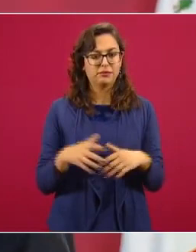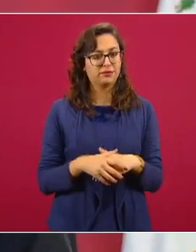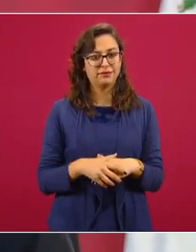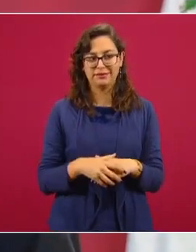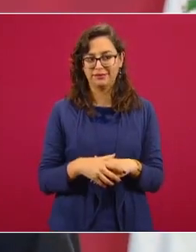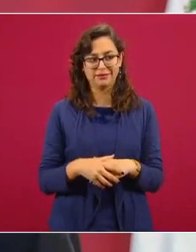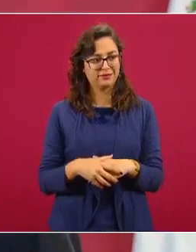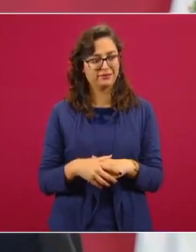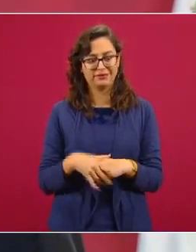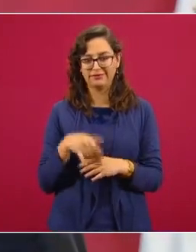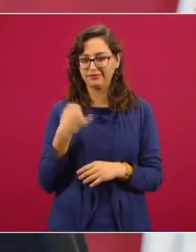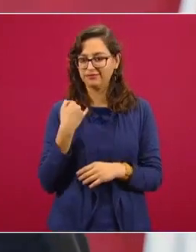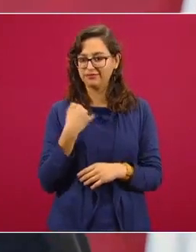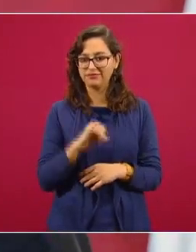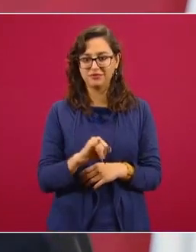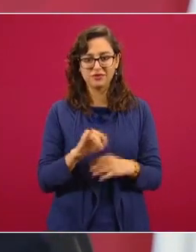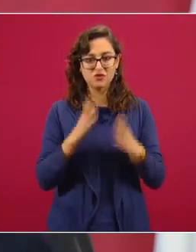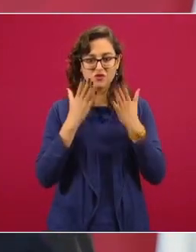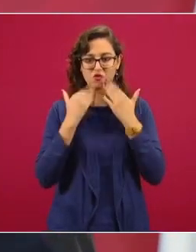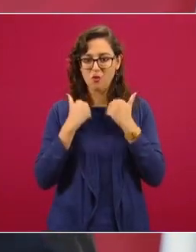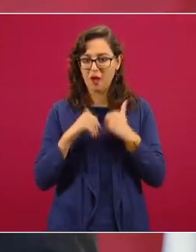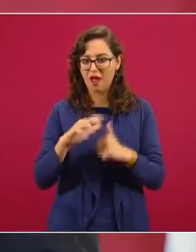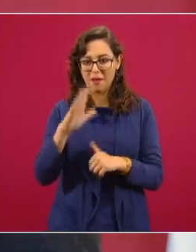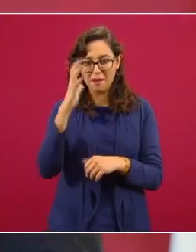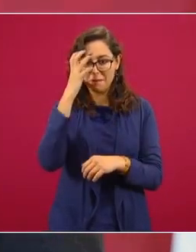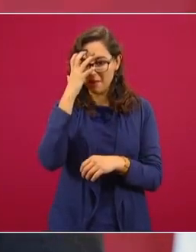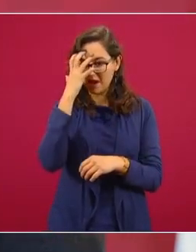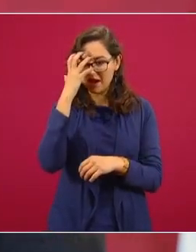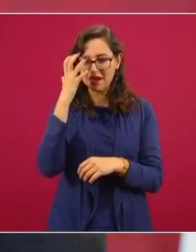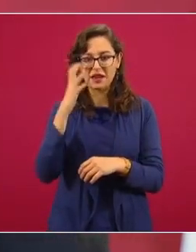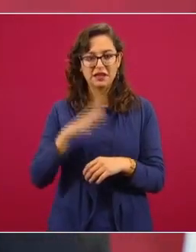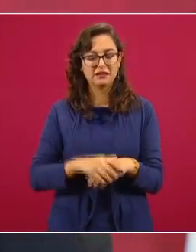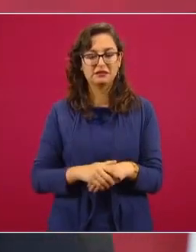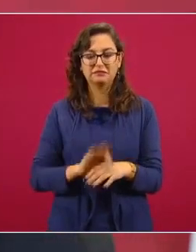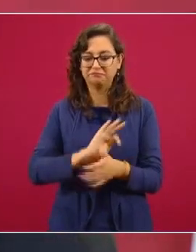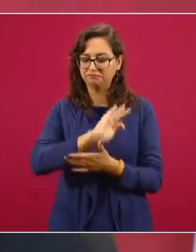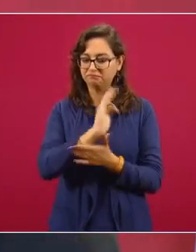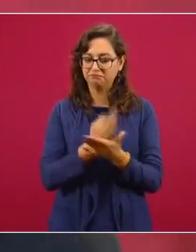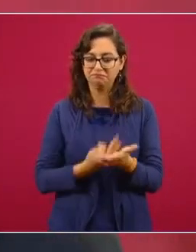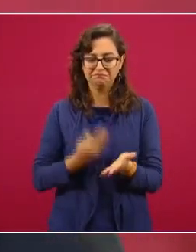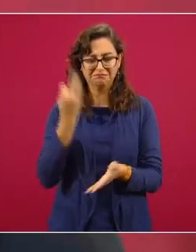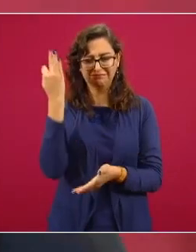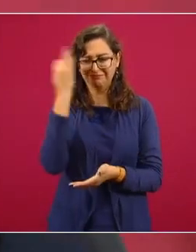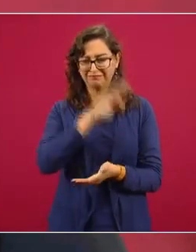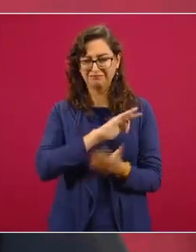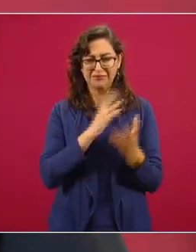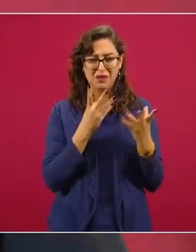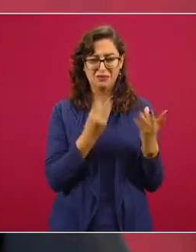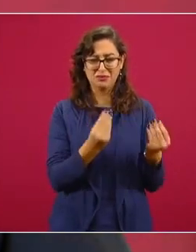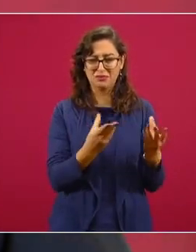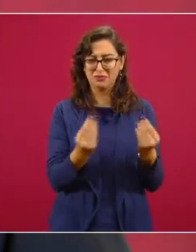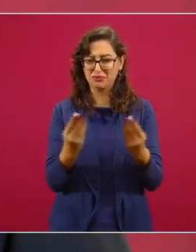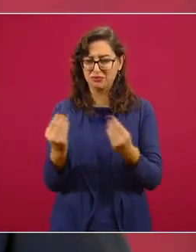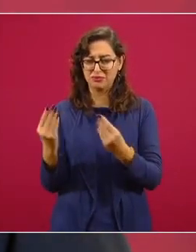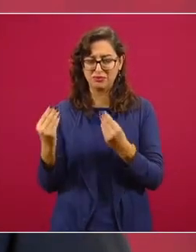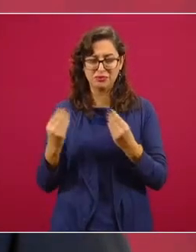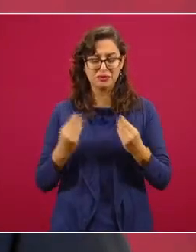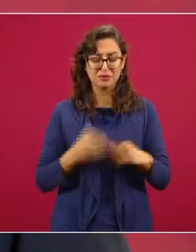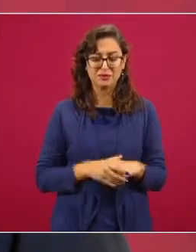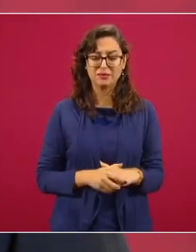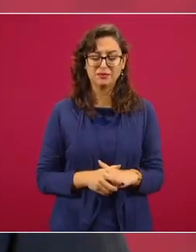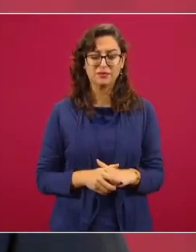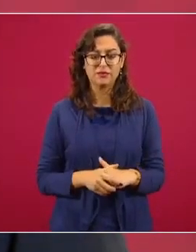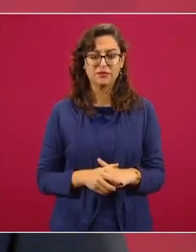descarado lo del manejo de las facturas falsas, las llamadas